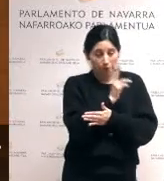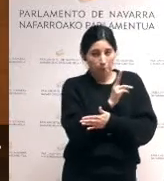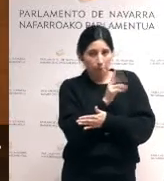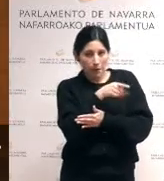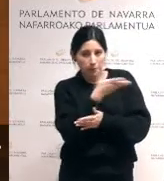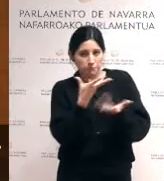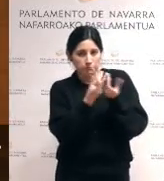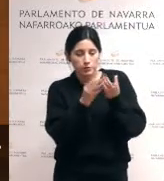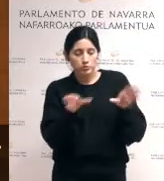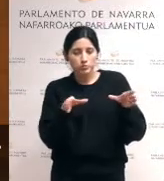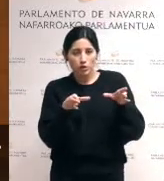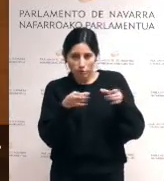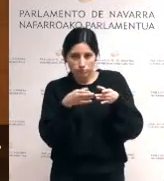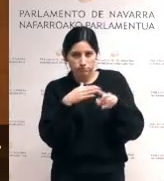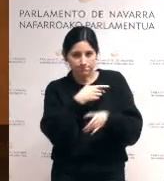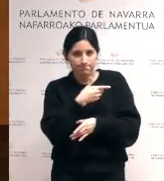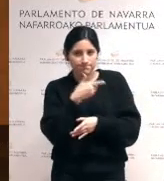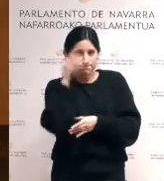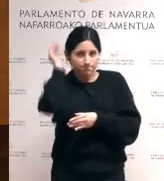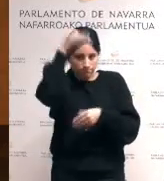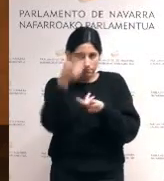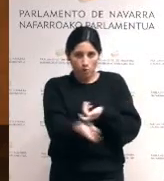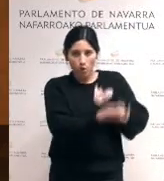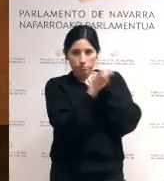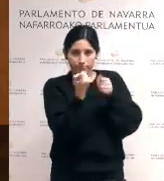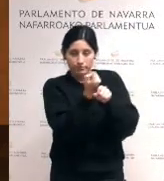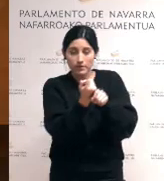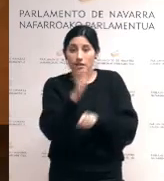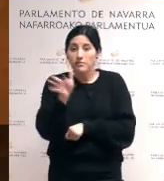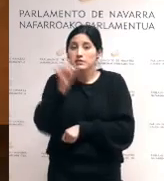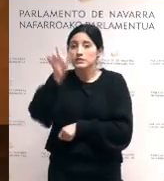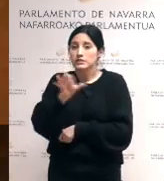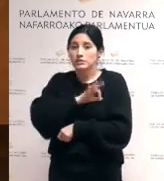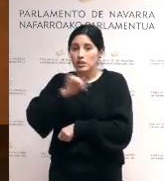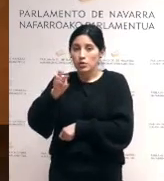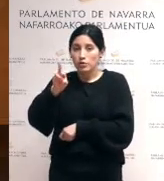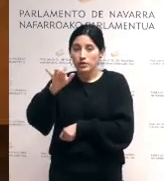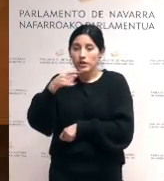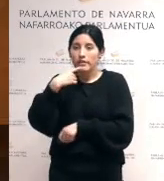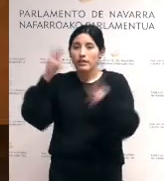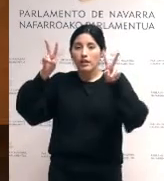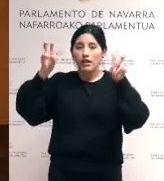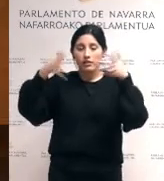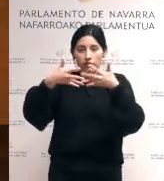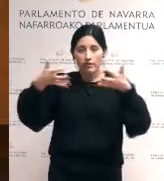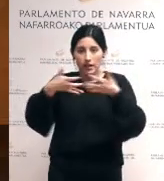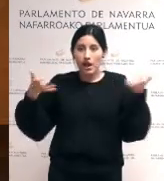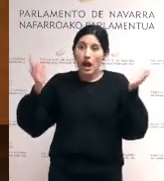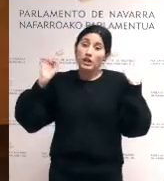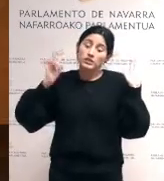bombero. Y fíjese, hasta la señora Jurio, que no veía problema alguno, dijo expresamente, abro comillas, hay que hacer un diagnóstico, cierro